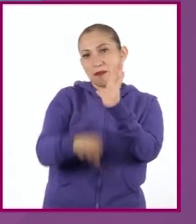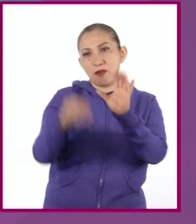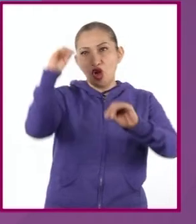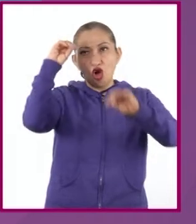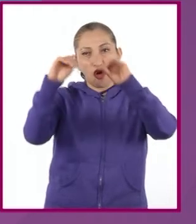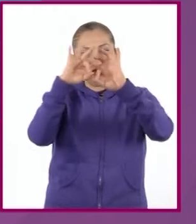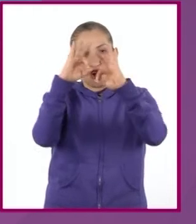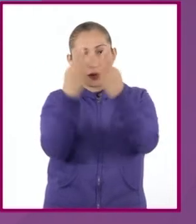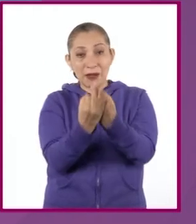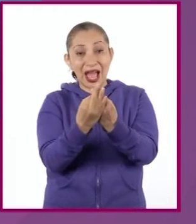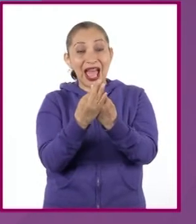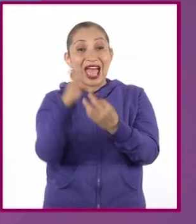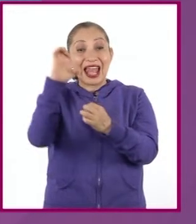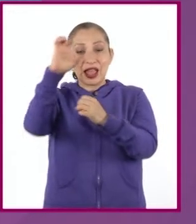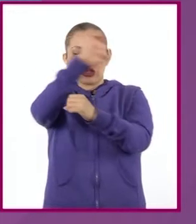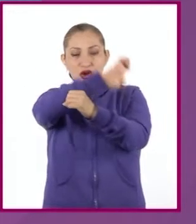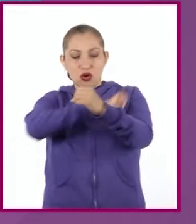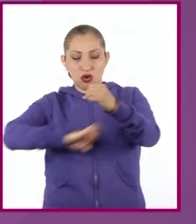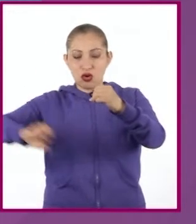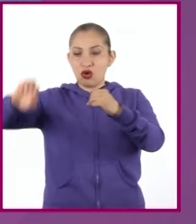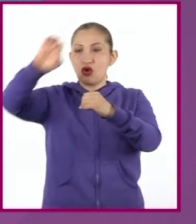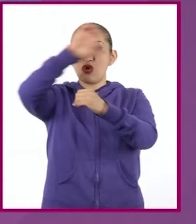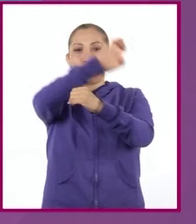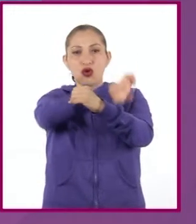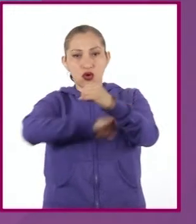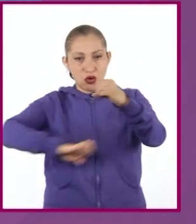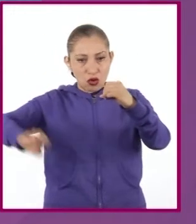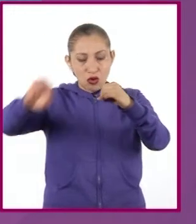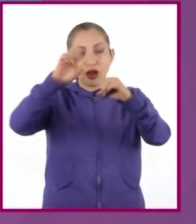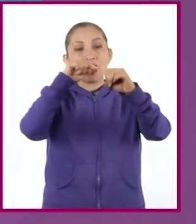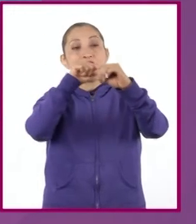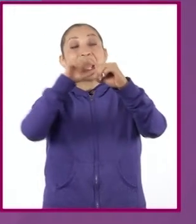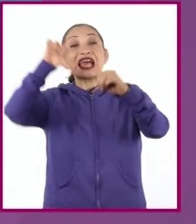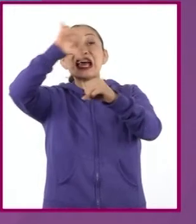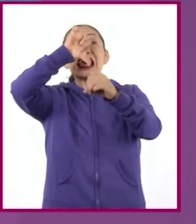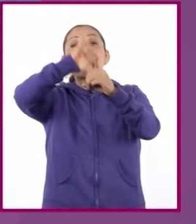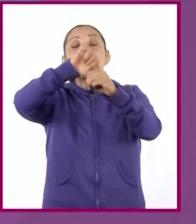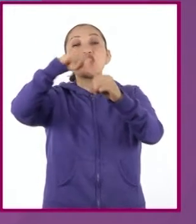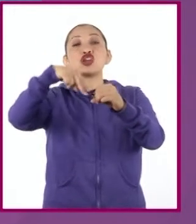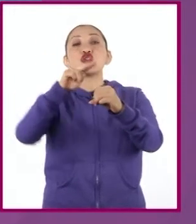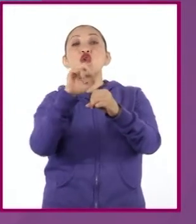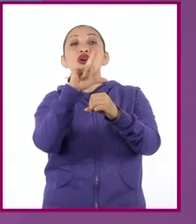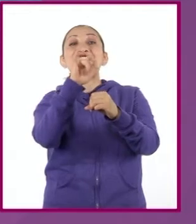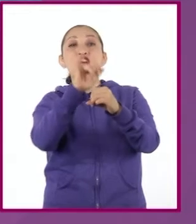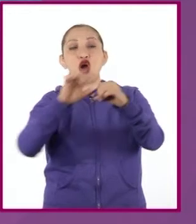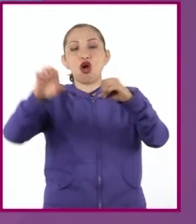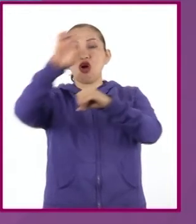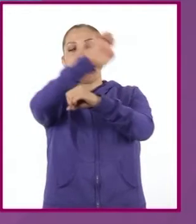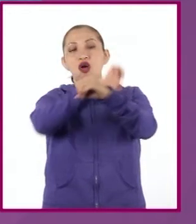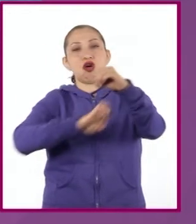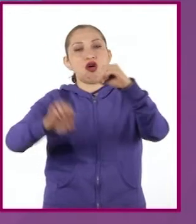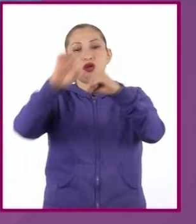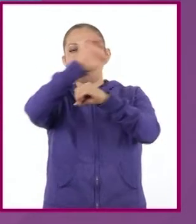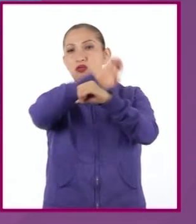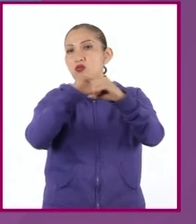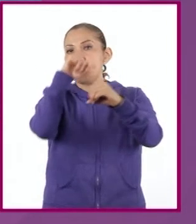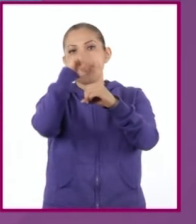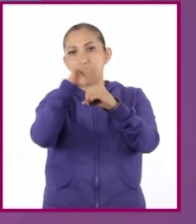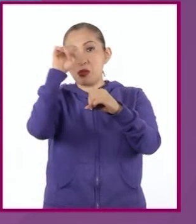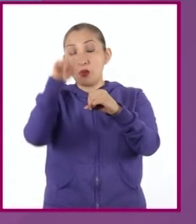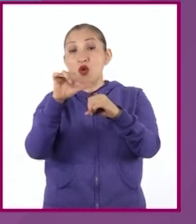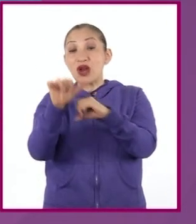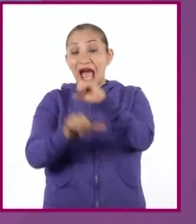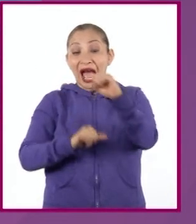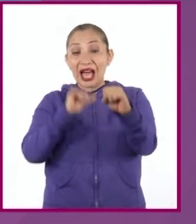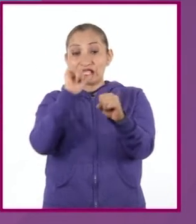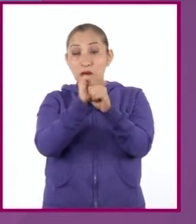cual el electrón giraba en órbitas circulares concéntricas alrededor del núcleo, pero solo en órbitas específicas. Cuando un